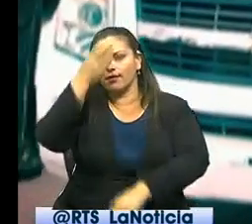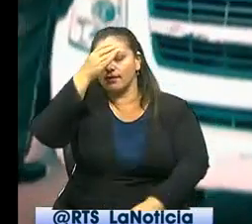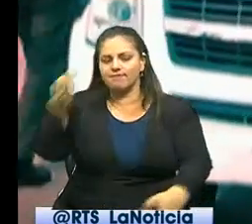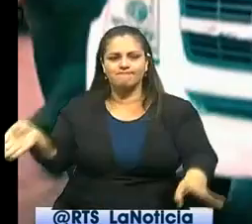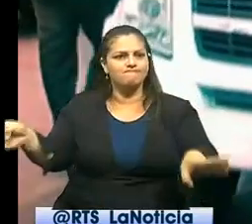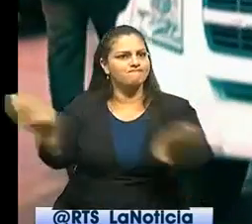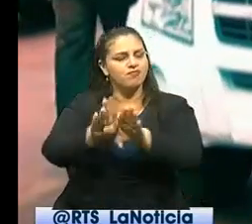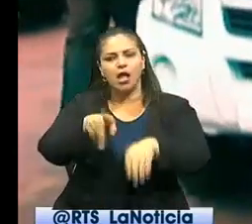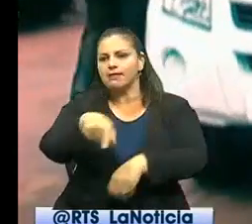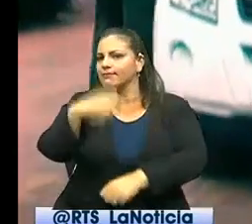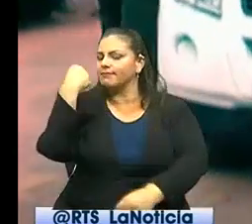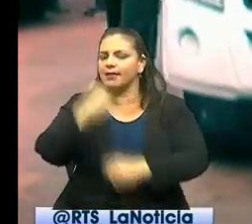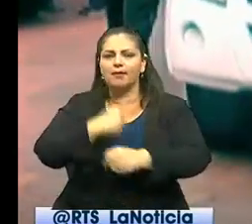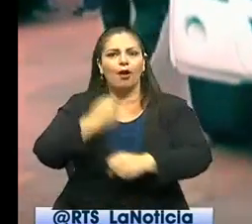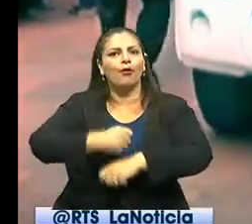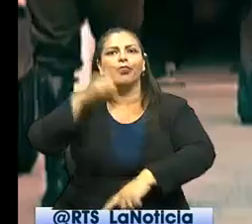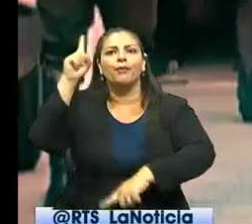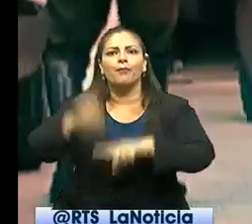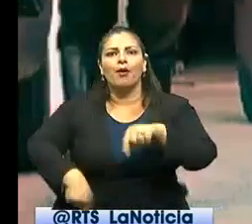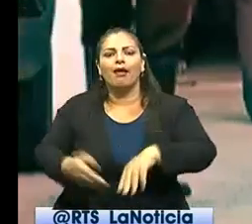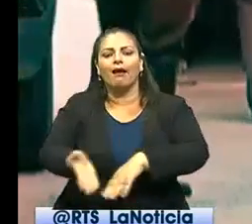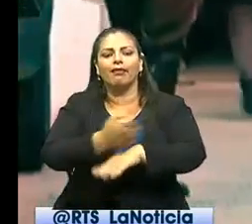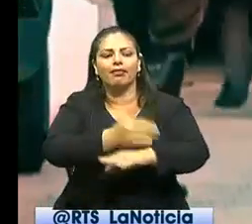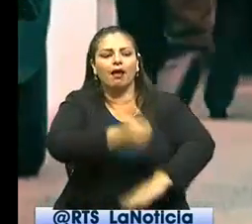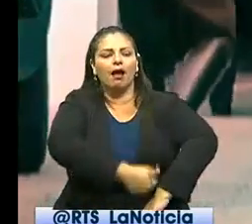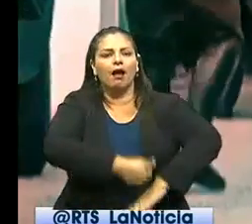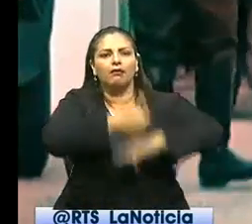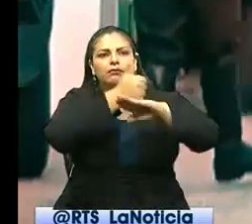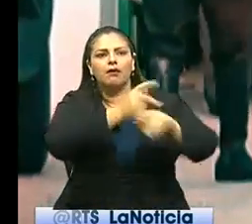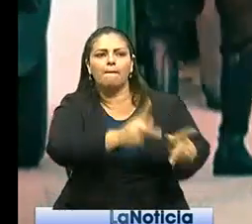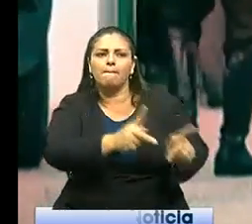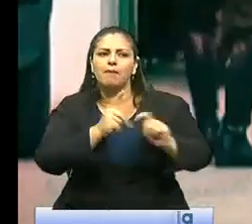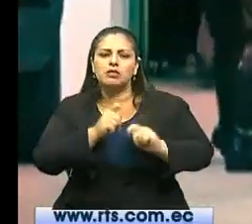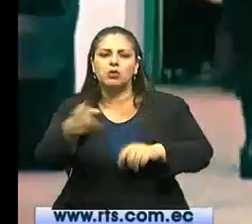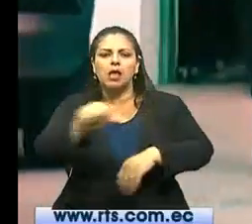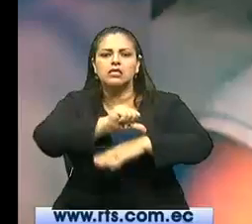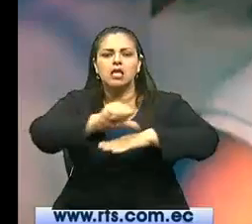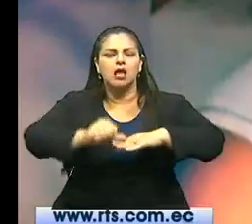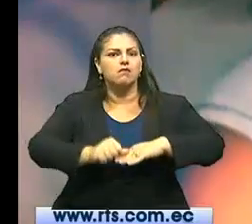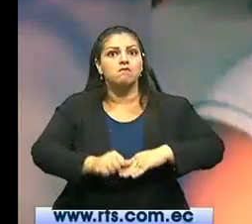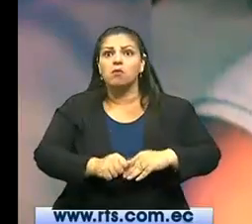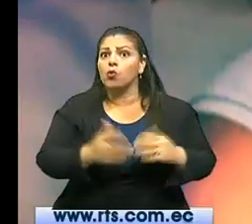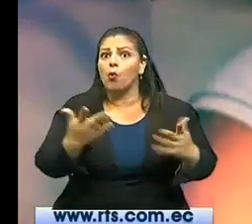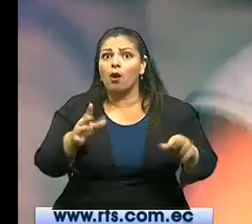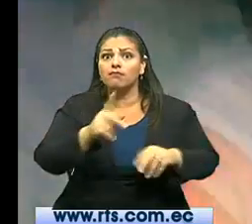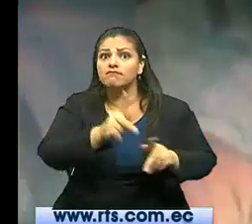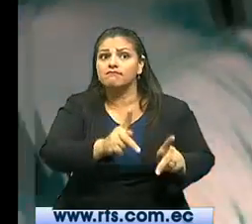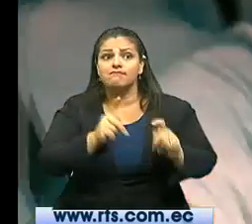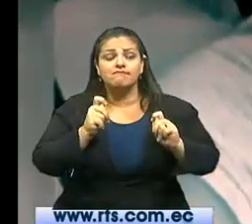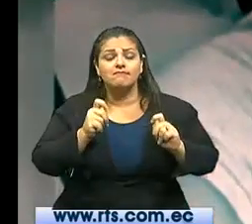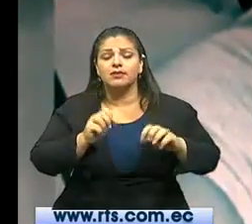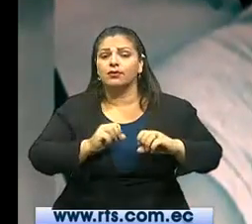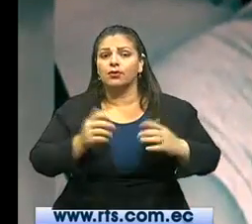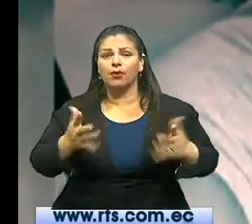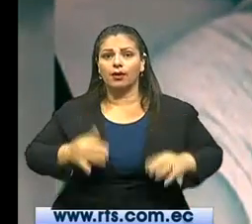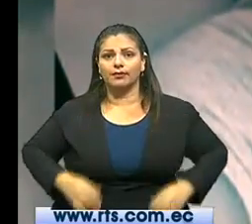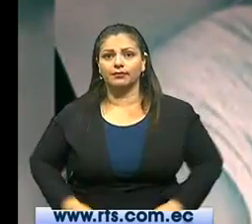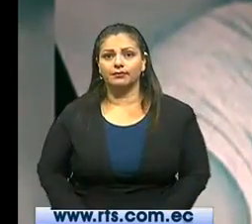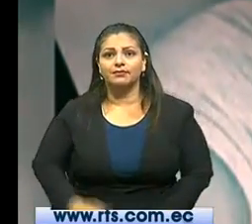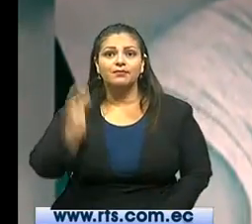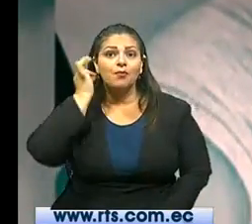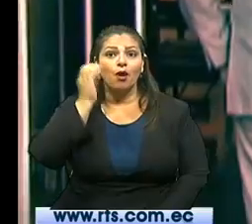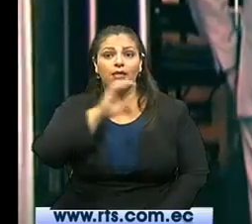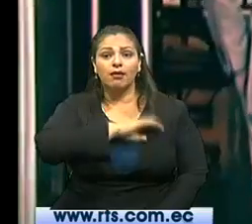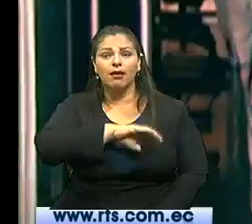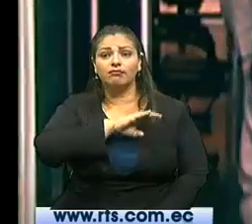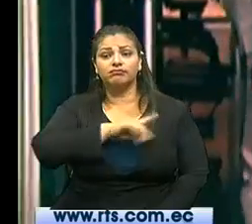Tras el fallecimiento de una joven policía de 29 años de edad, dos días después que fue sometida a una lipoescultura, el director provincial de